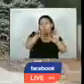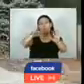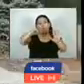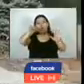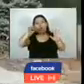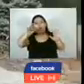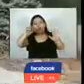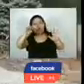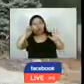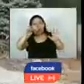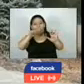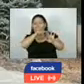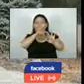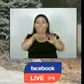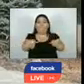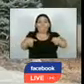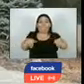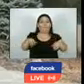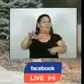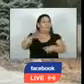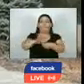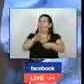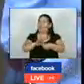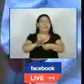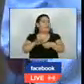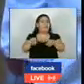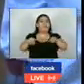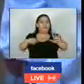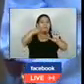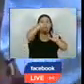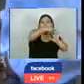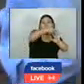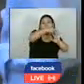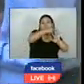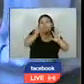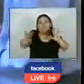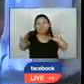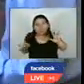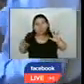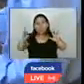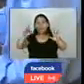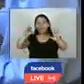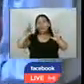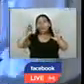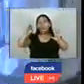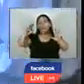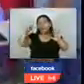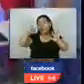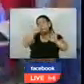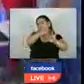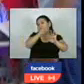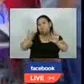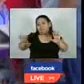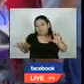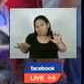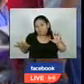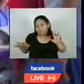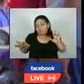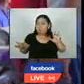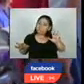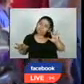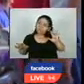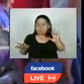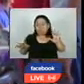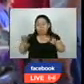magistrado Julio Olivo se abstuvo. El magistrado Rubén Meléndez, pues, dio un